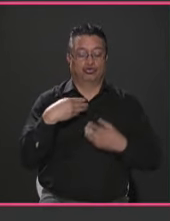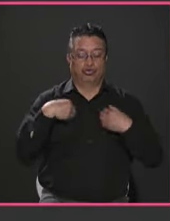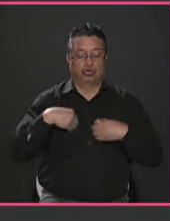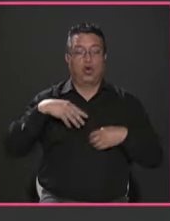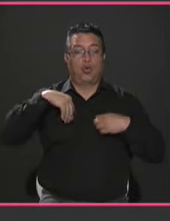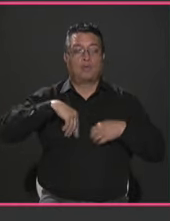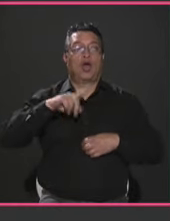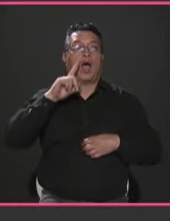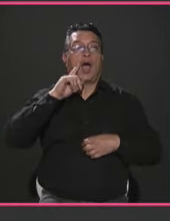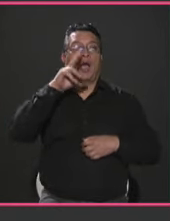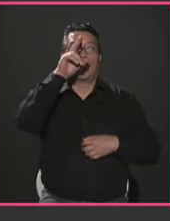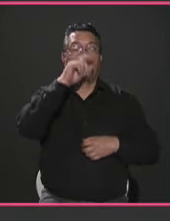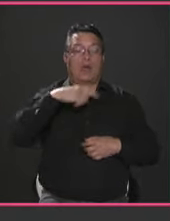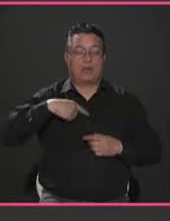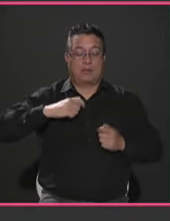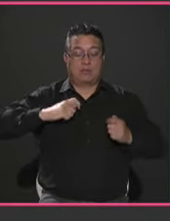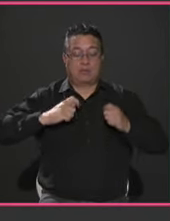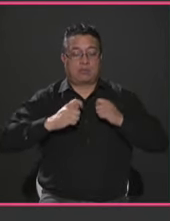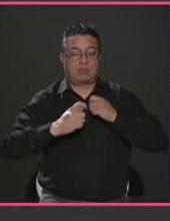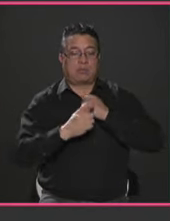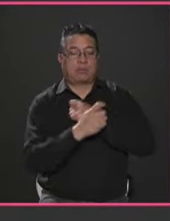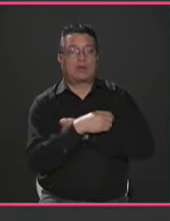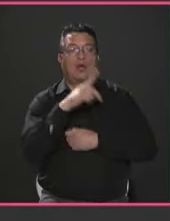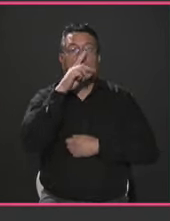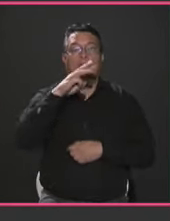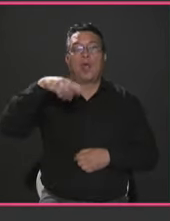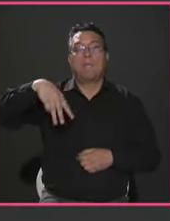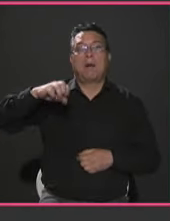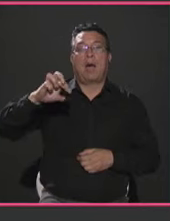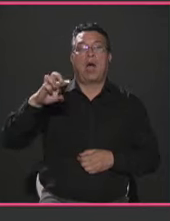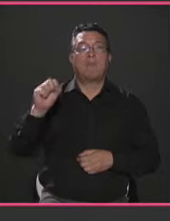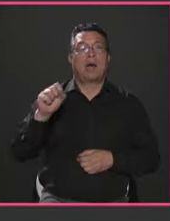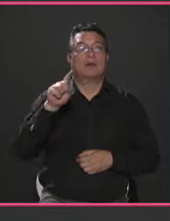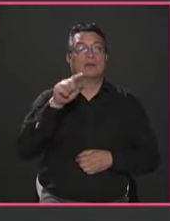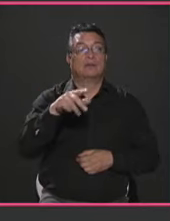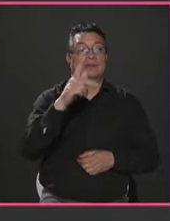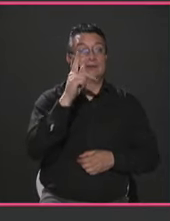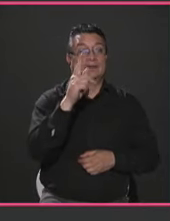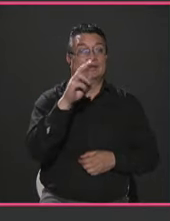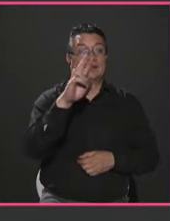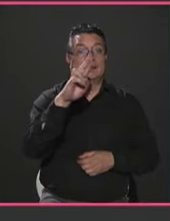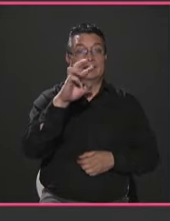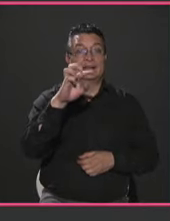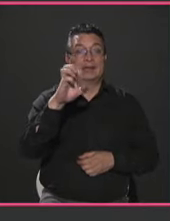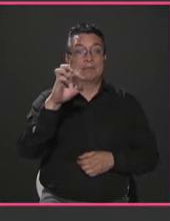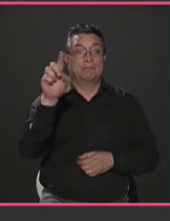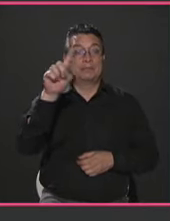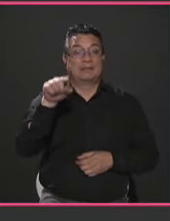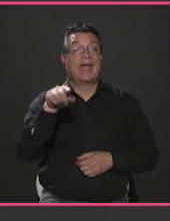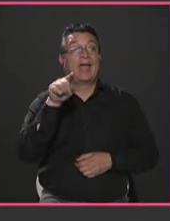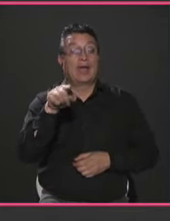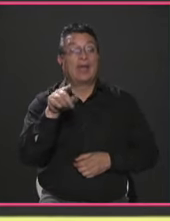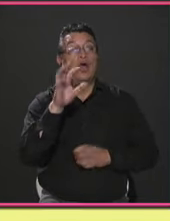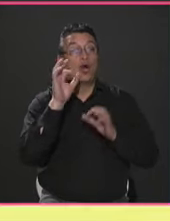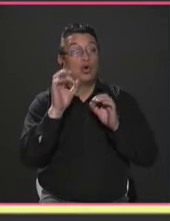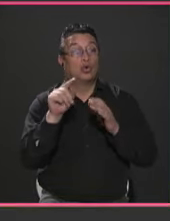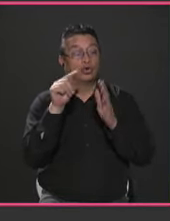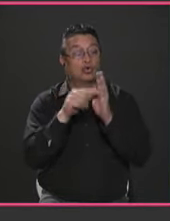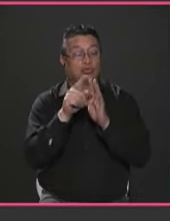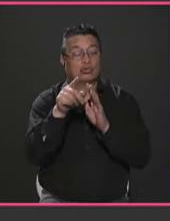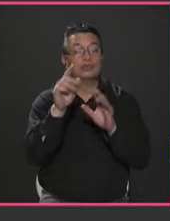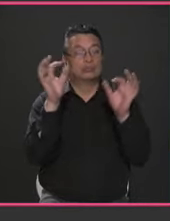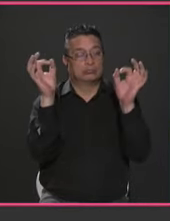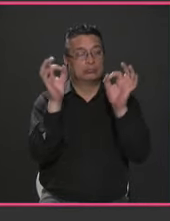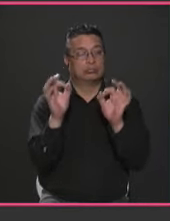un mapa de transformación el crebs está ahí justo al medio Esta es una descripción al